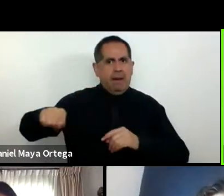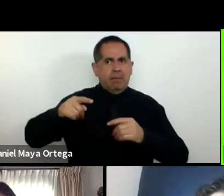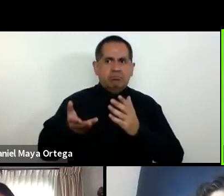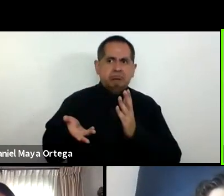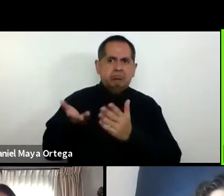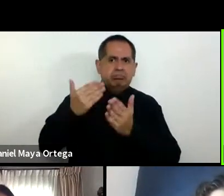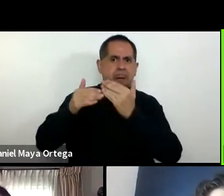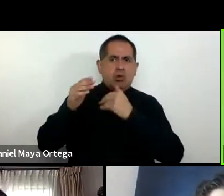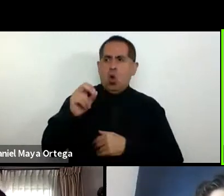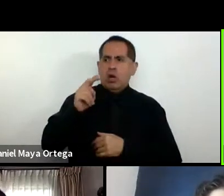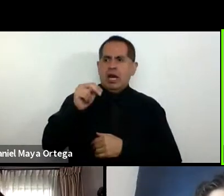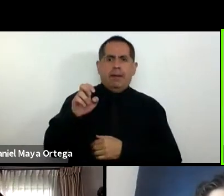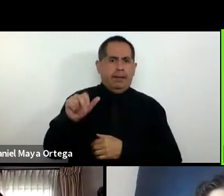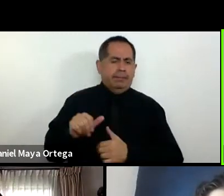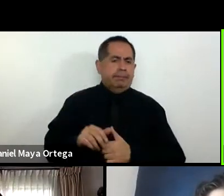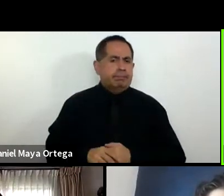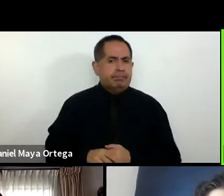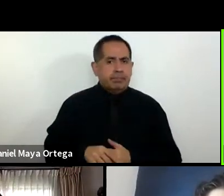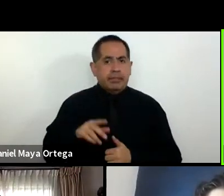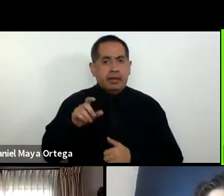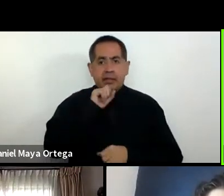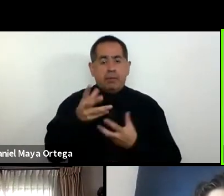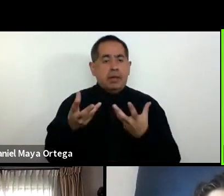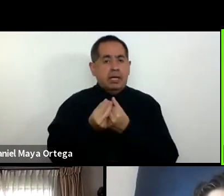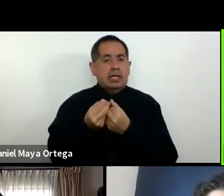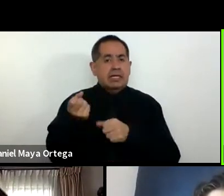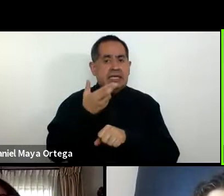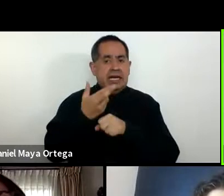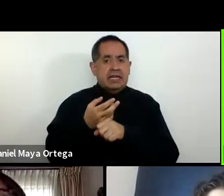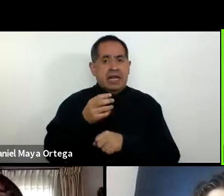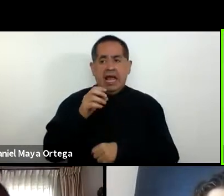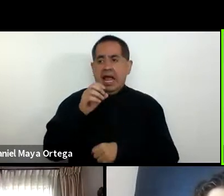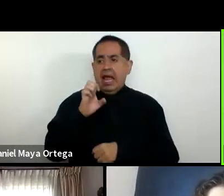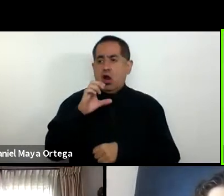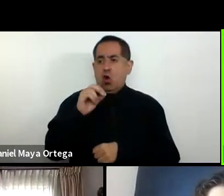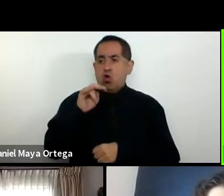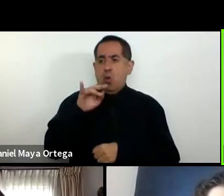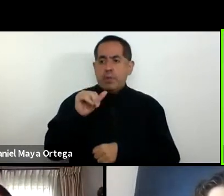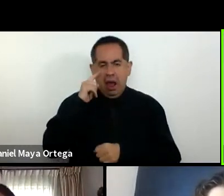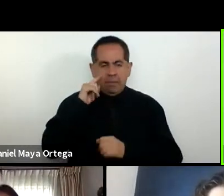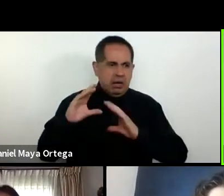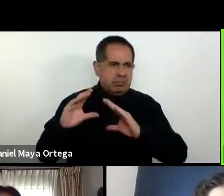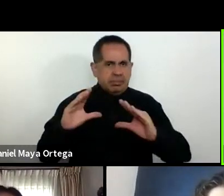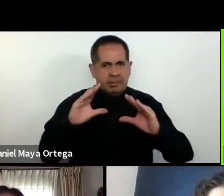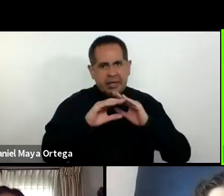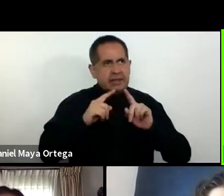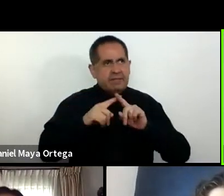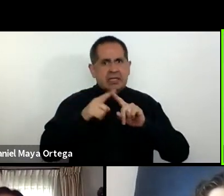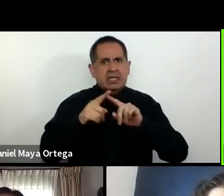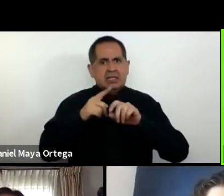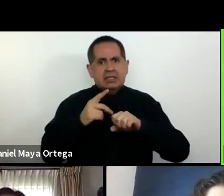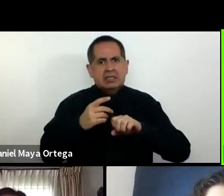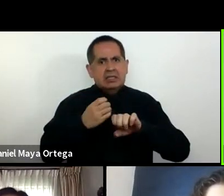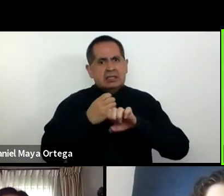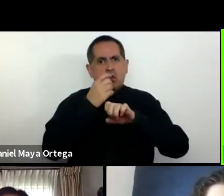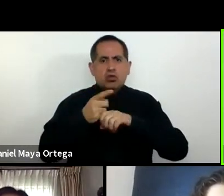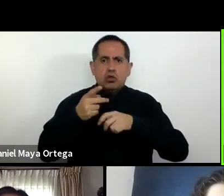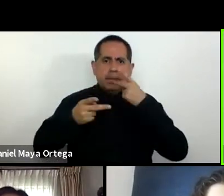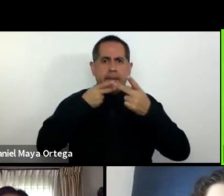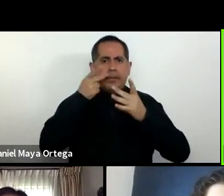CONAMER, dependiente de la Secretaría de Economía, para preparar jueces de los estados en materia de oralidad